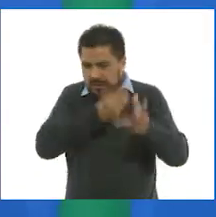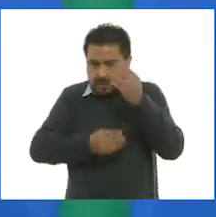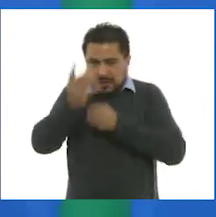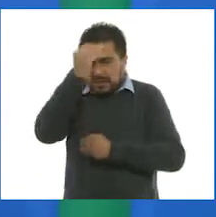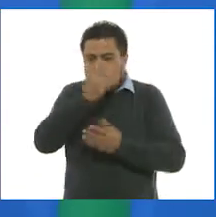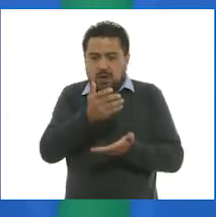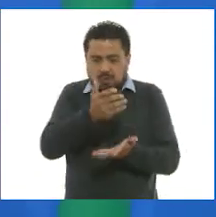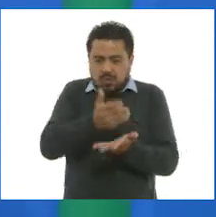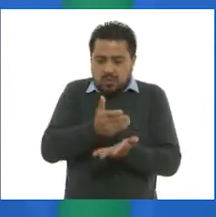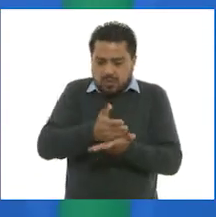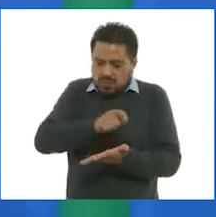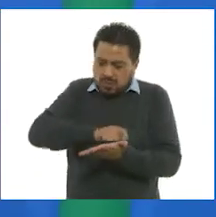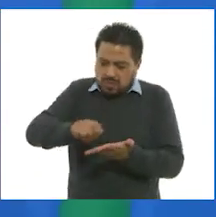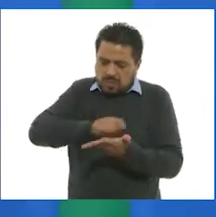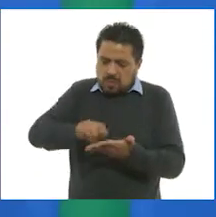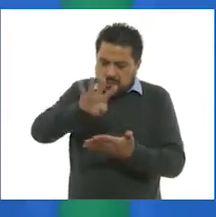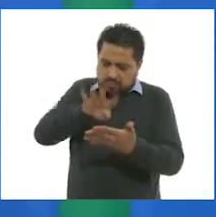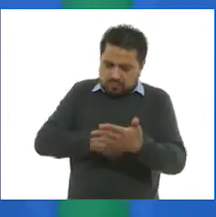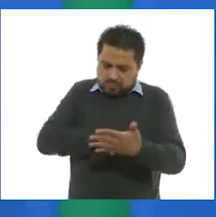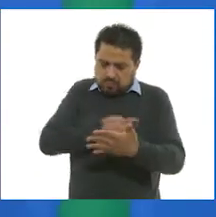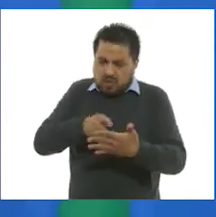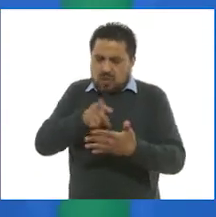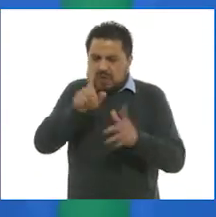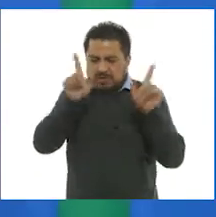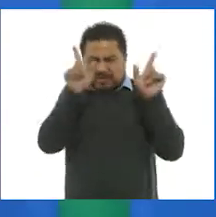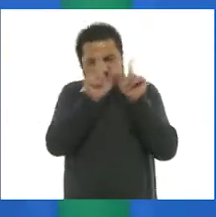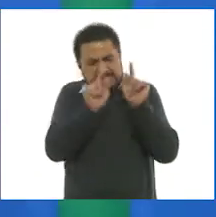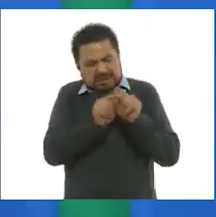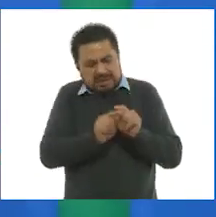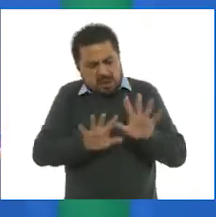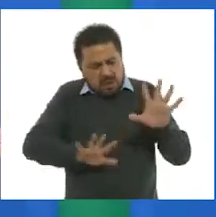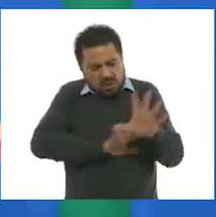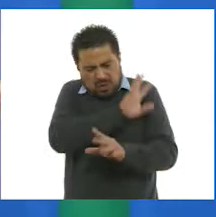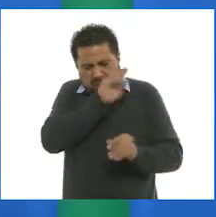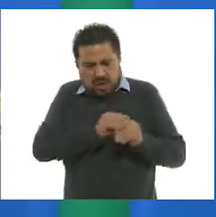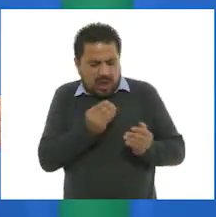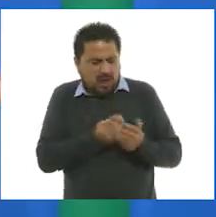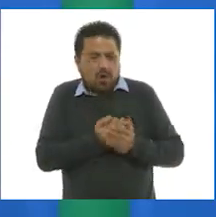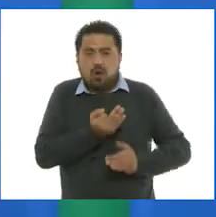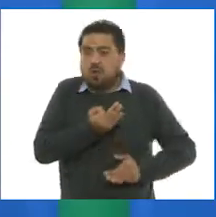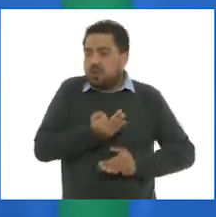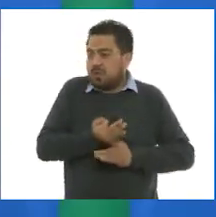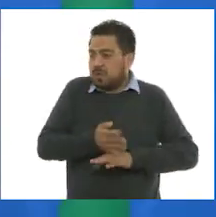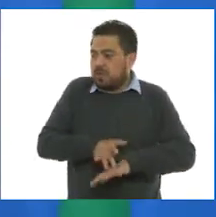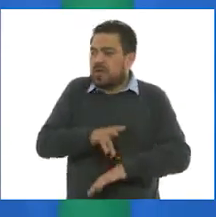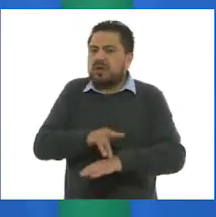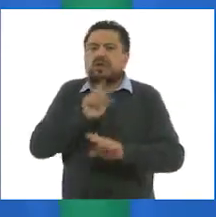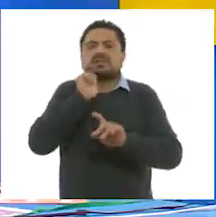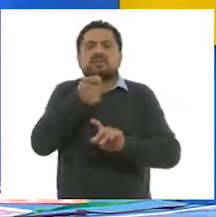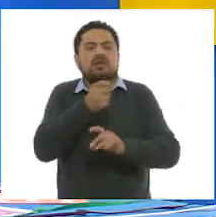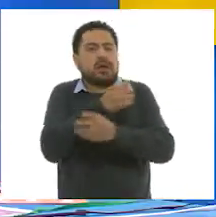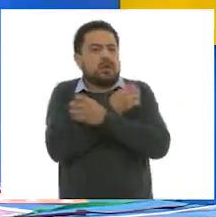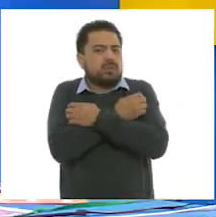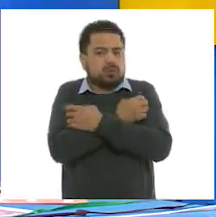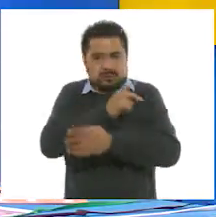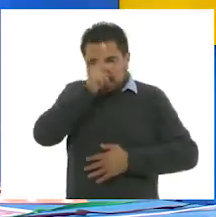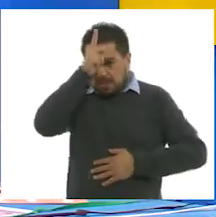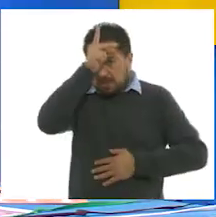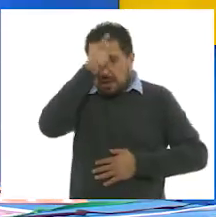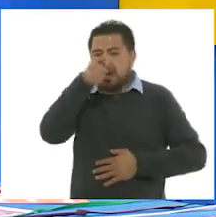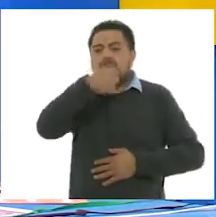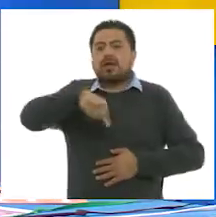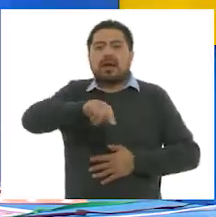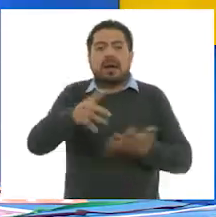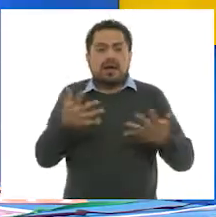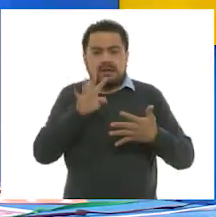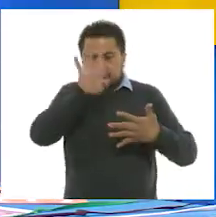en su cuaderno un cuadro tejido en el que resuman todo lo que vimos en nuestra clase de hoy sobre la educación inca. Para elaborar